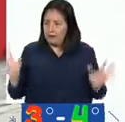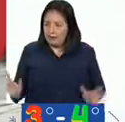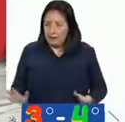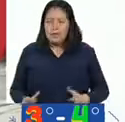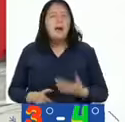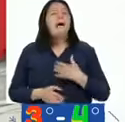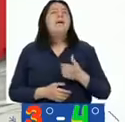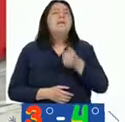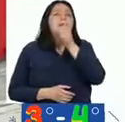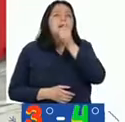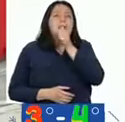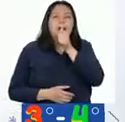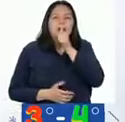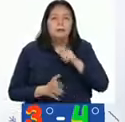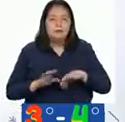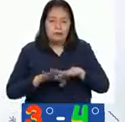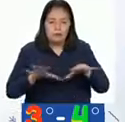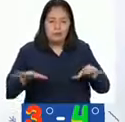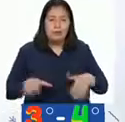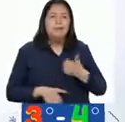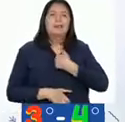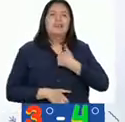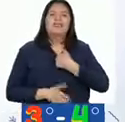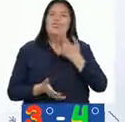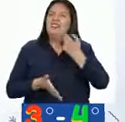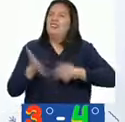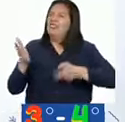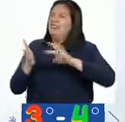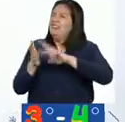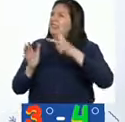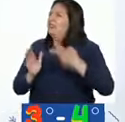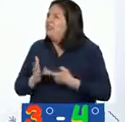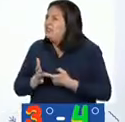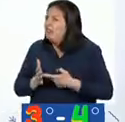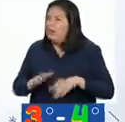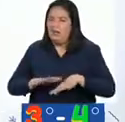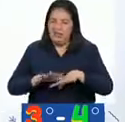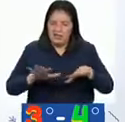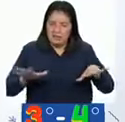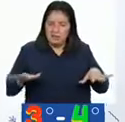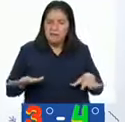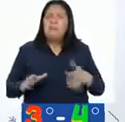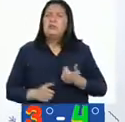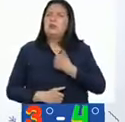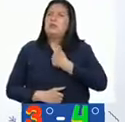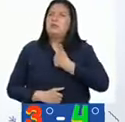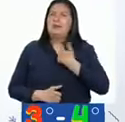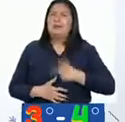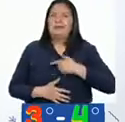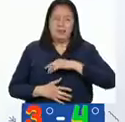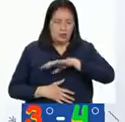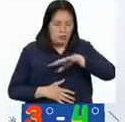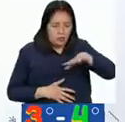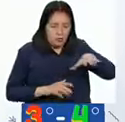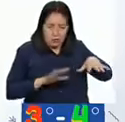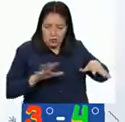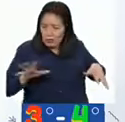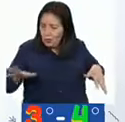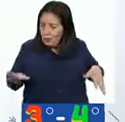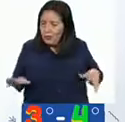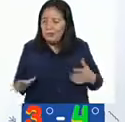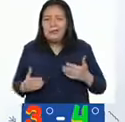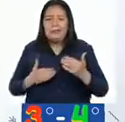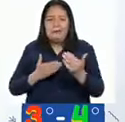el espacio personal. ¿Qué es el espacio personal? Es el espacio que nos rodea de manera más